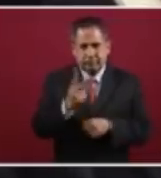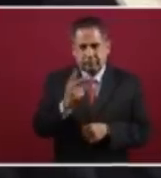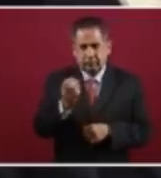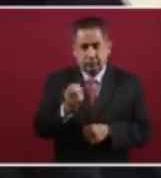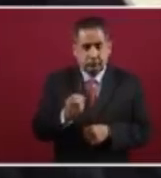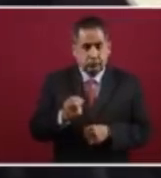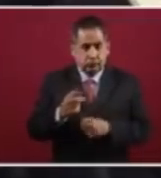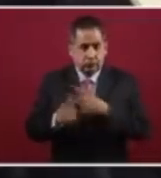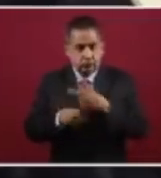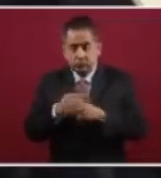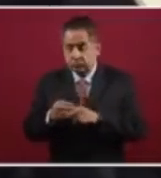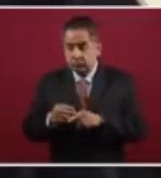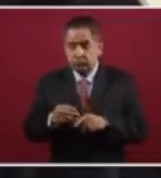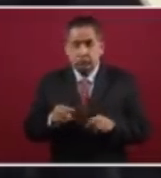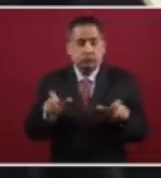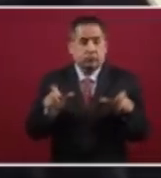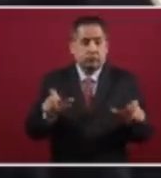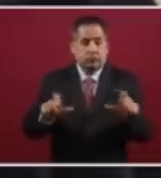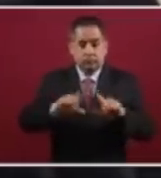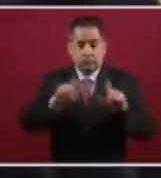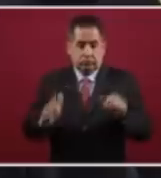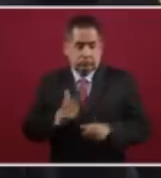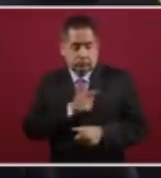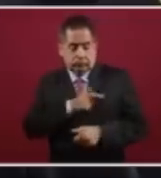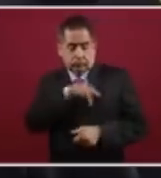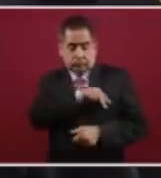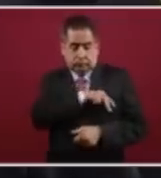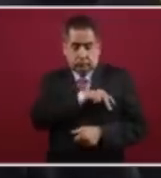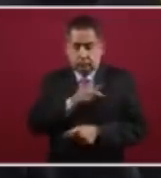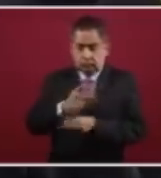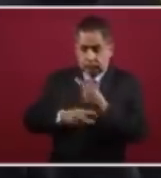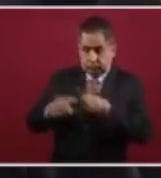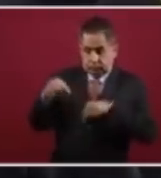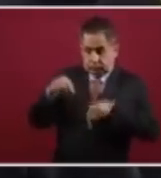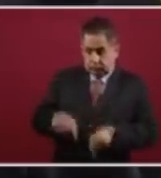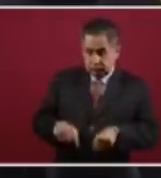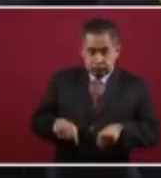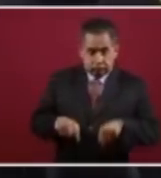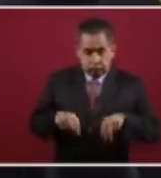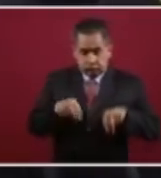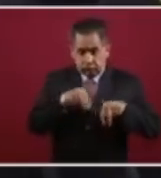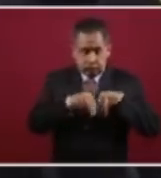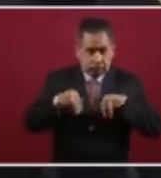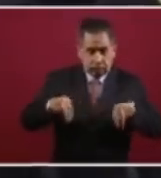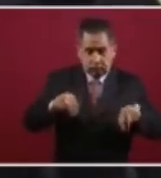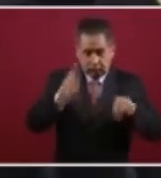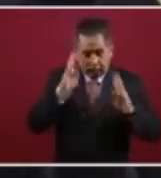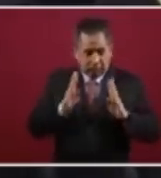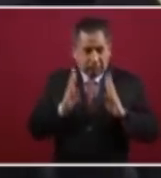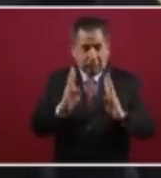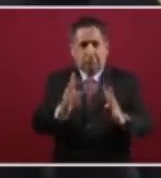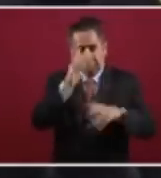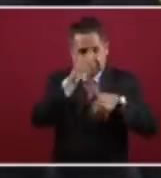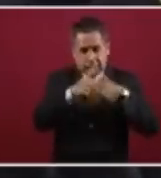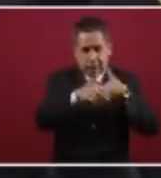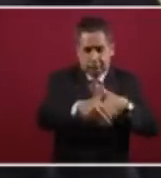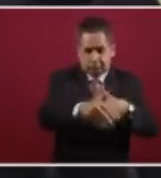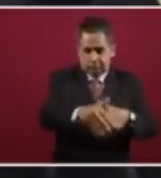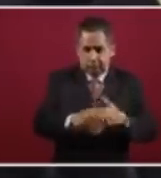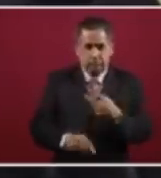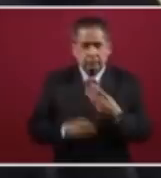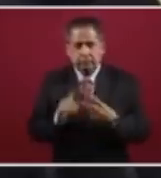de la Guardia Nacional en algún lugar del recorrido de la marcha? Es por un lado. Y por